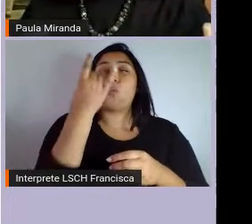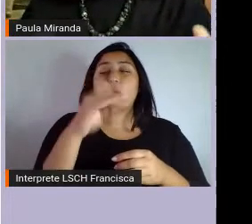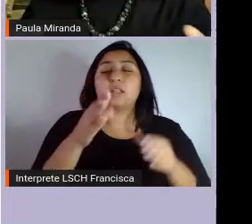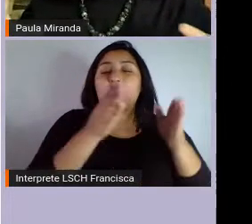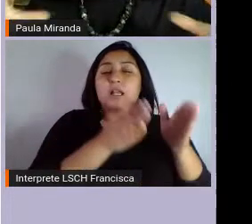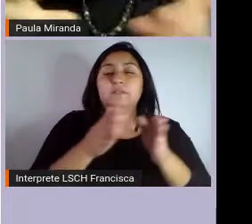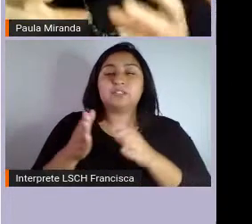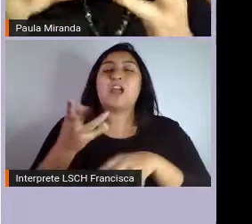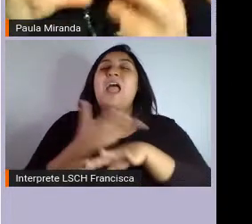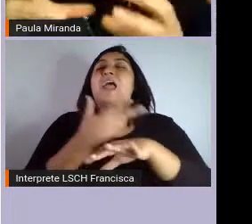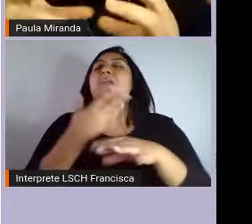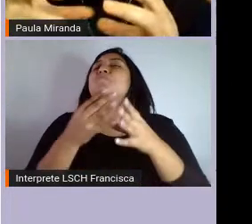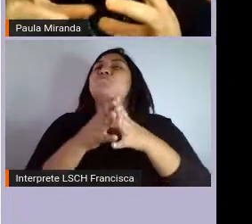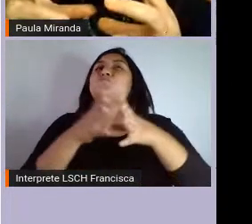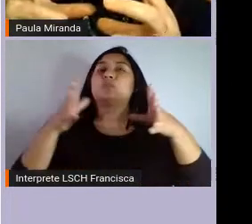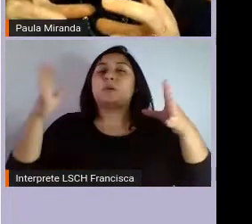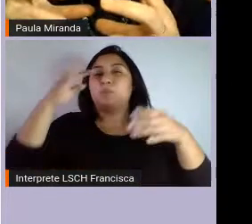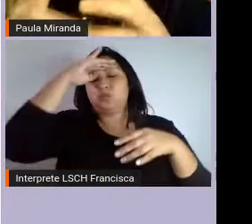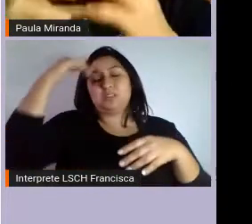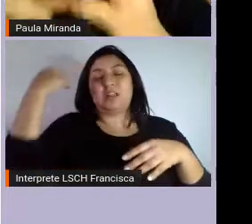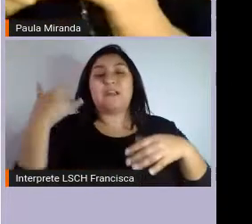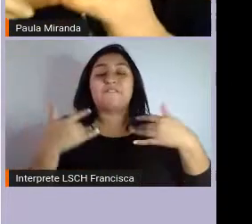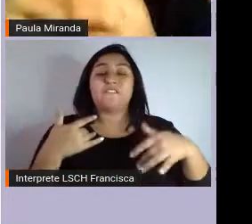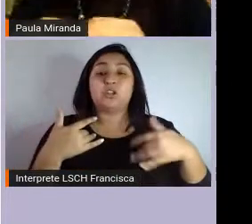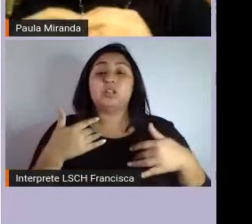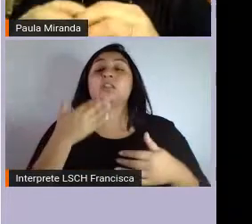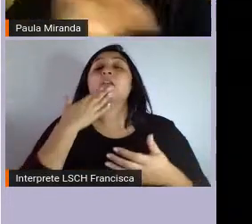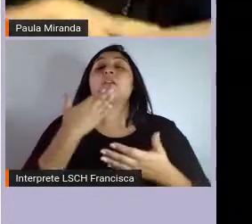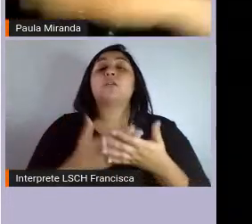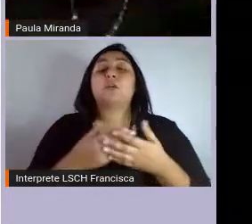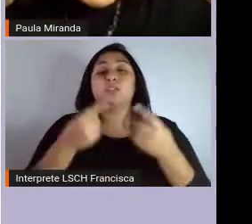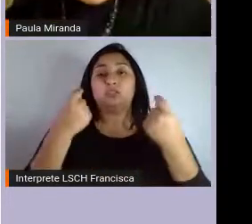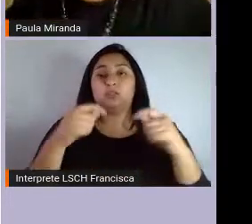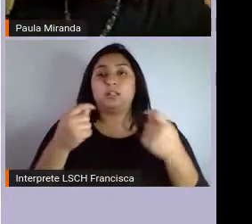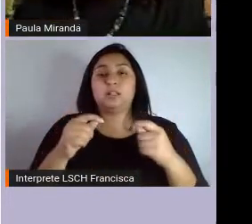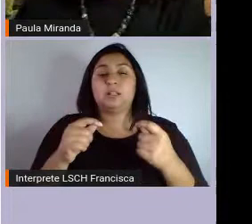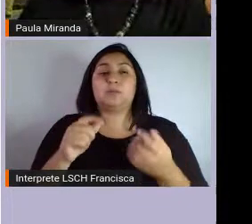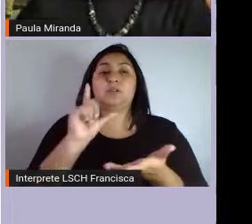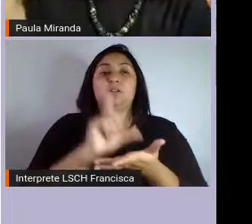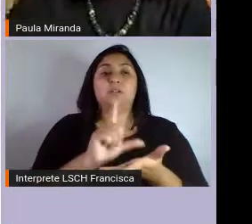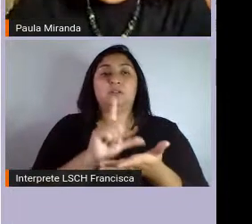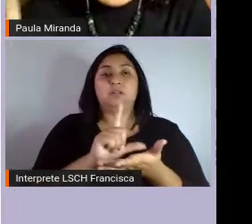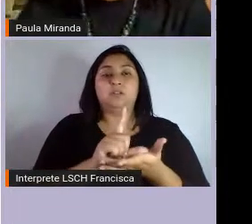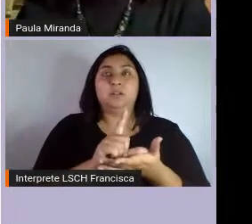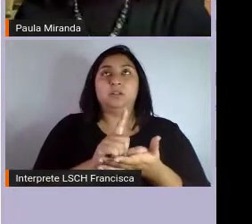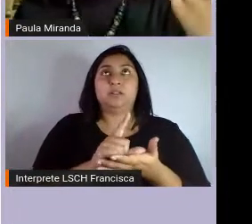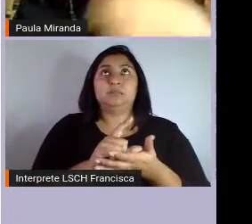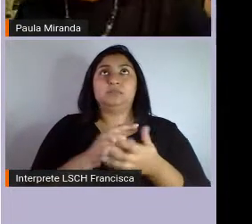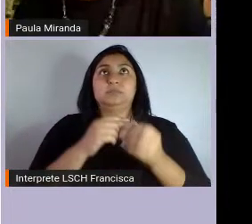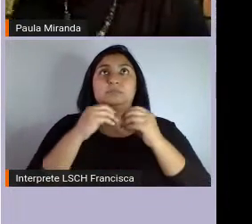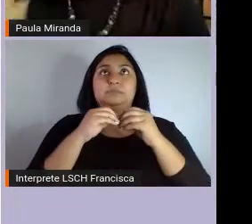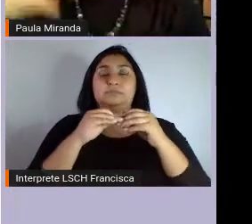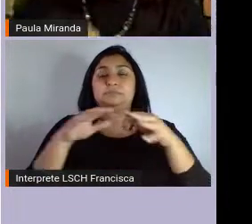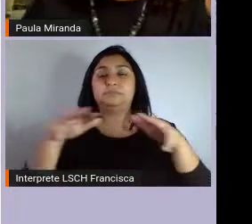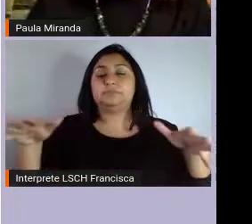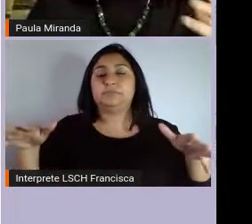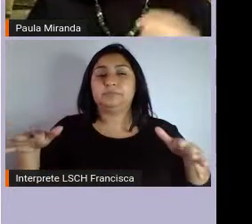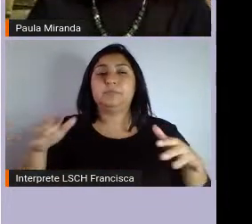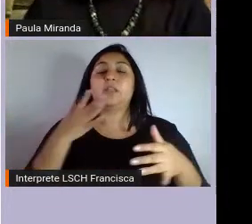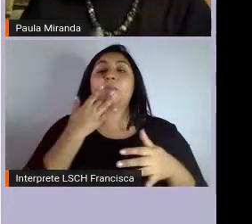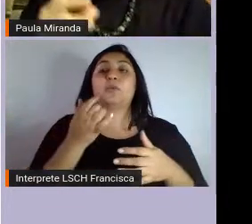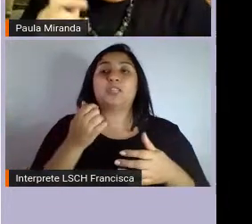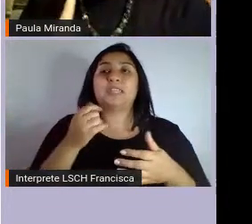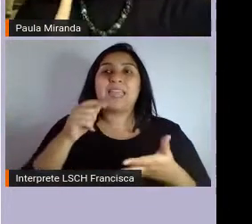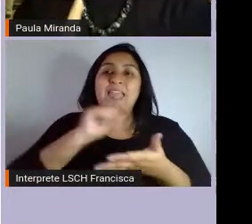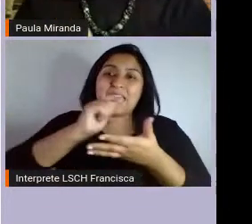violetas. Y cuando tratamos así como de ponerla en algún lugar, la cantora, por ejemplo, se nos desparrama para todos lados. Porque, bueno, porque también escribe, porque también teje, porque también